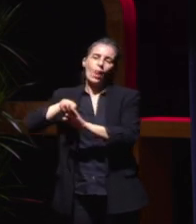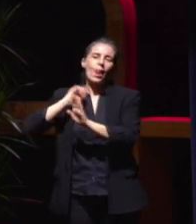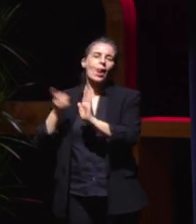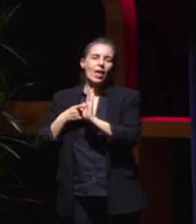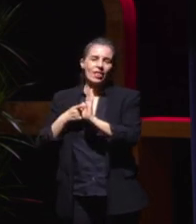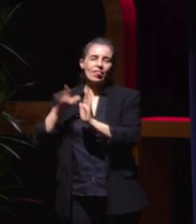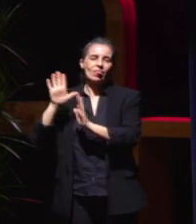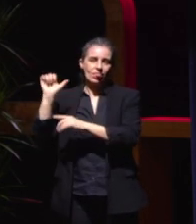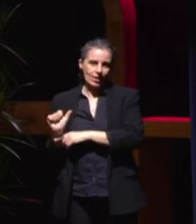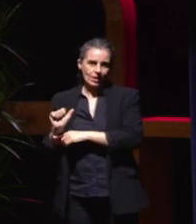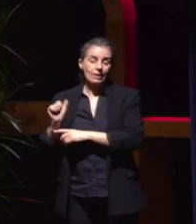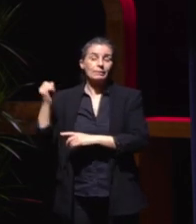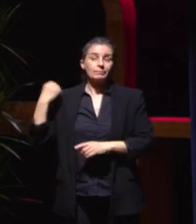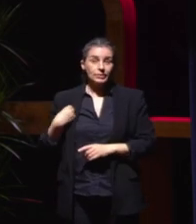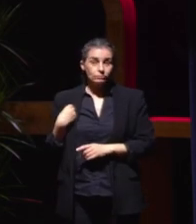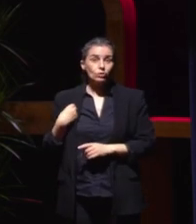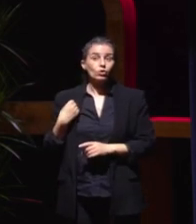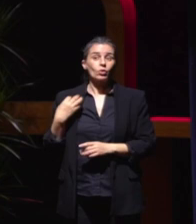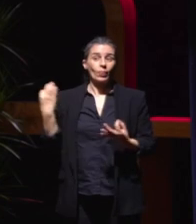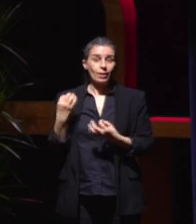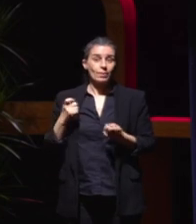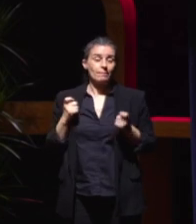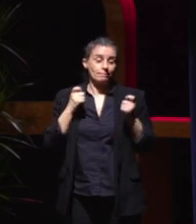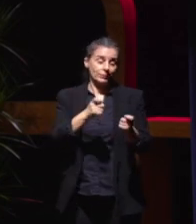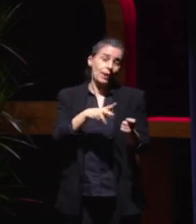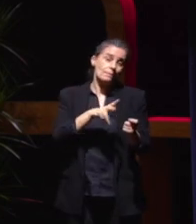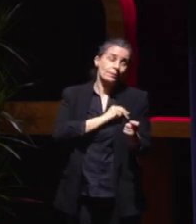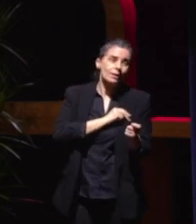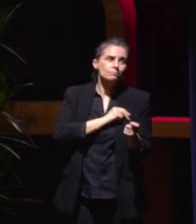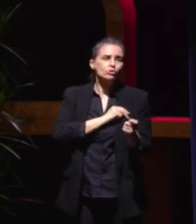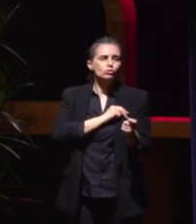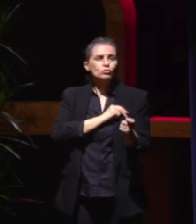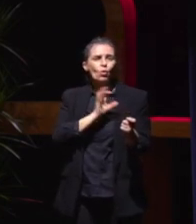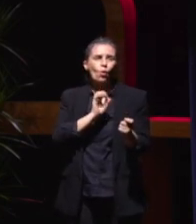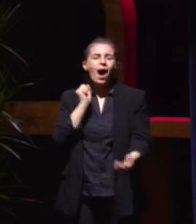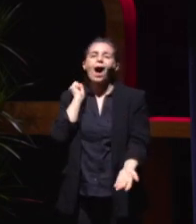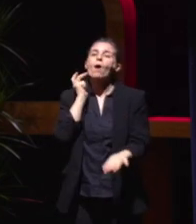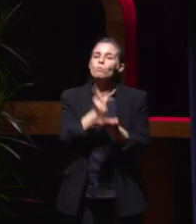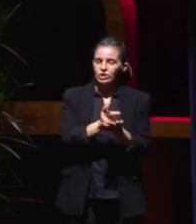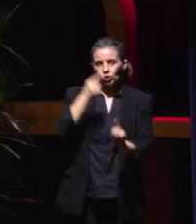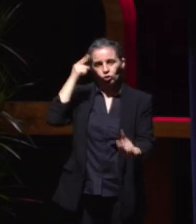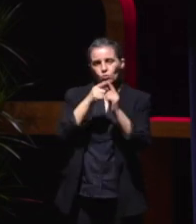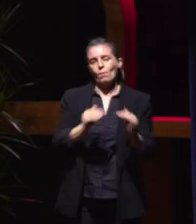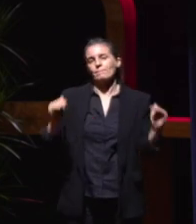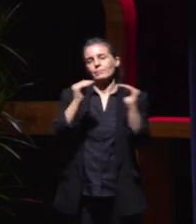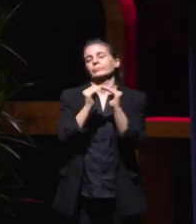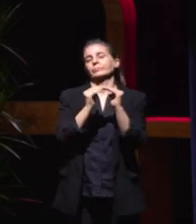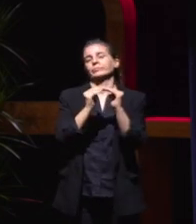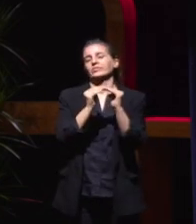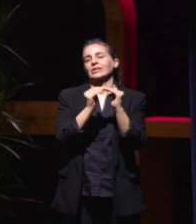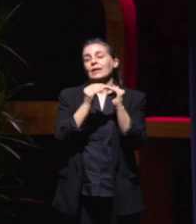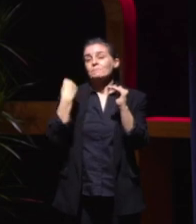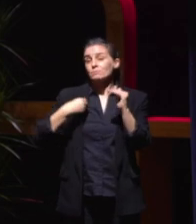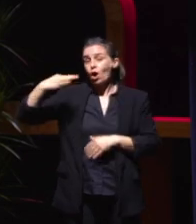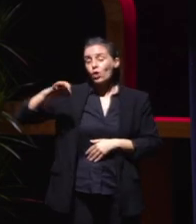su bueno dando premiando o no premiando apostando la paridad es el único país